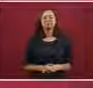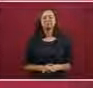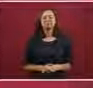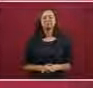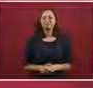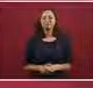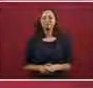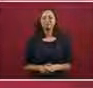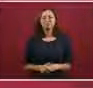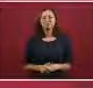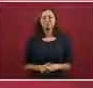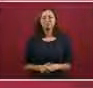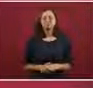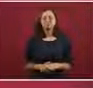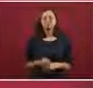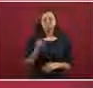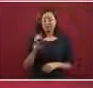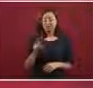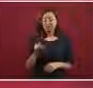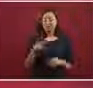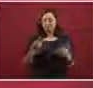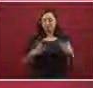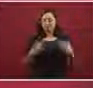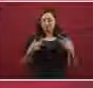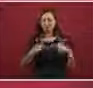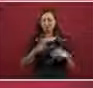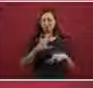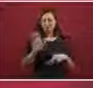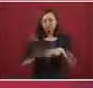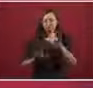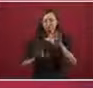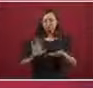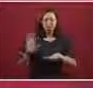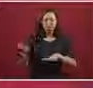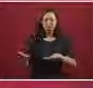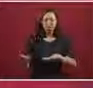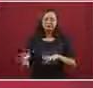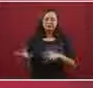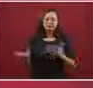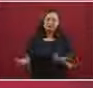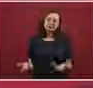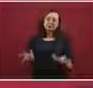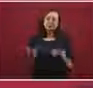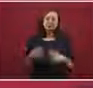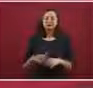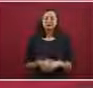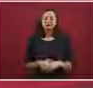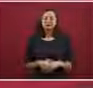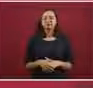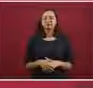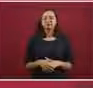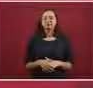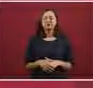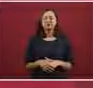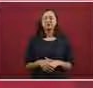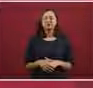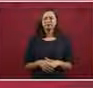que sí perdieron la vida algunas personas y